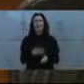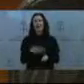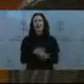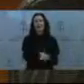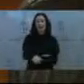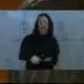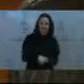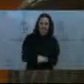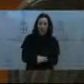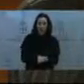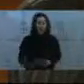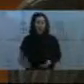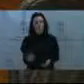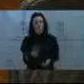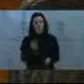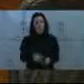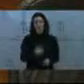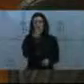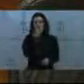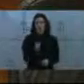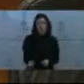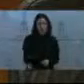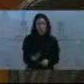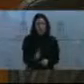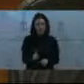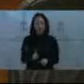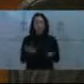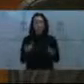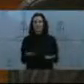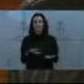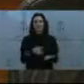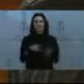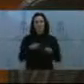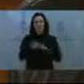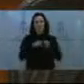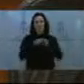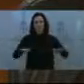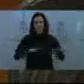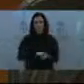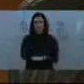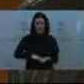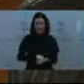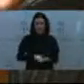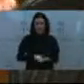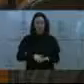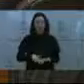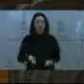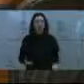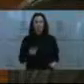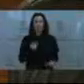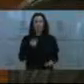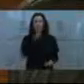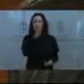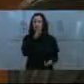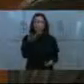fácil. Erradicar la plaga, no tengo ni razones ni aval científico para